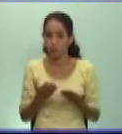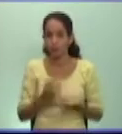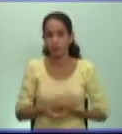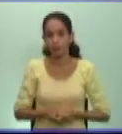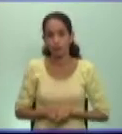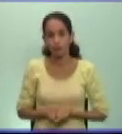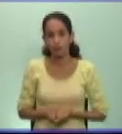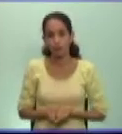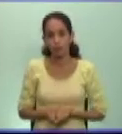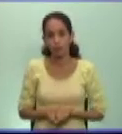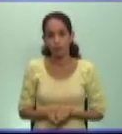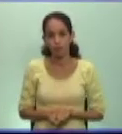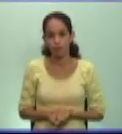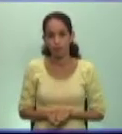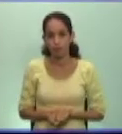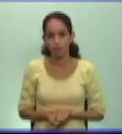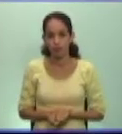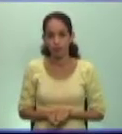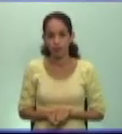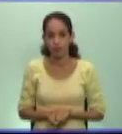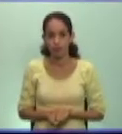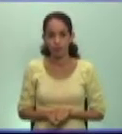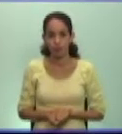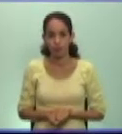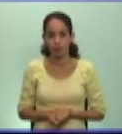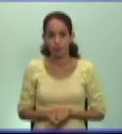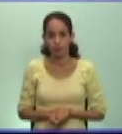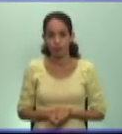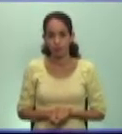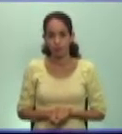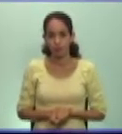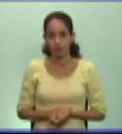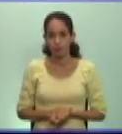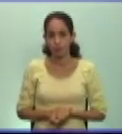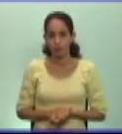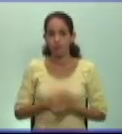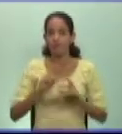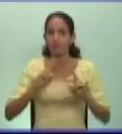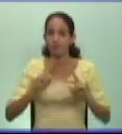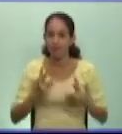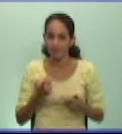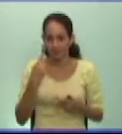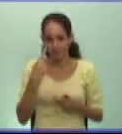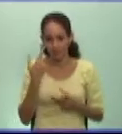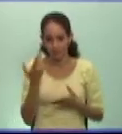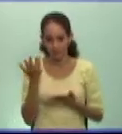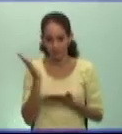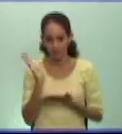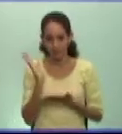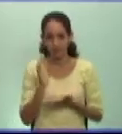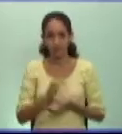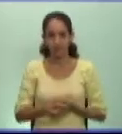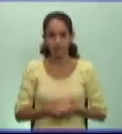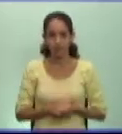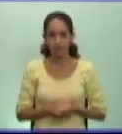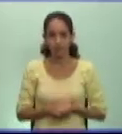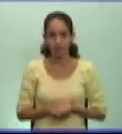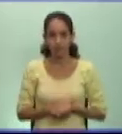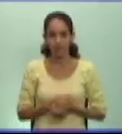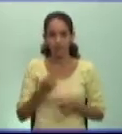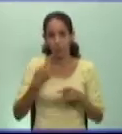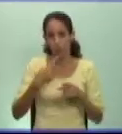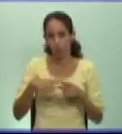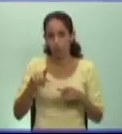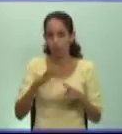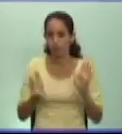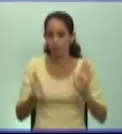su consolidación como nación imperialista. Pero volvemos a pantalla porque vamos a hablar del otro periodo del